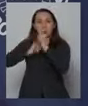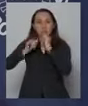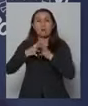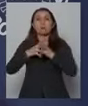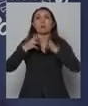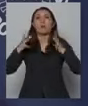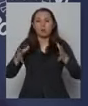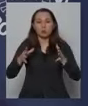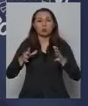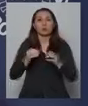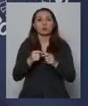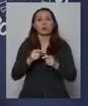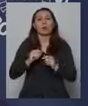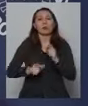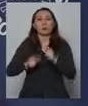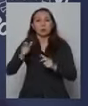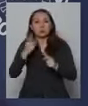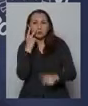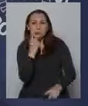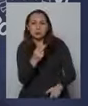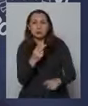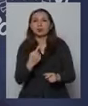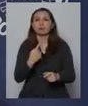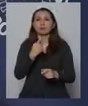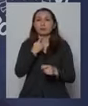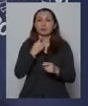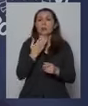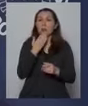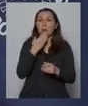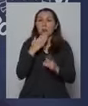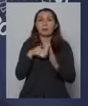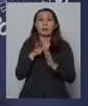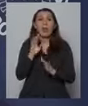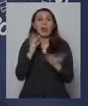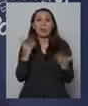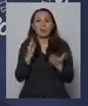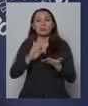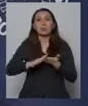alcohol. También se ha visto un efecto sobre